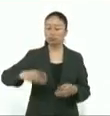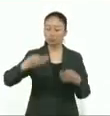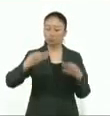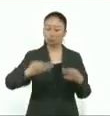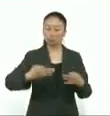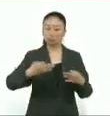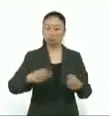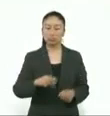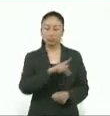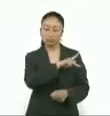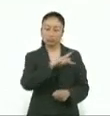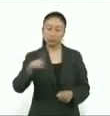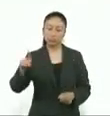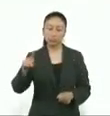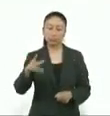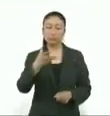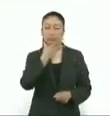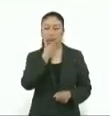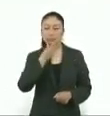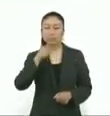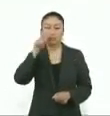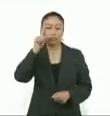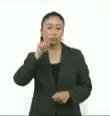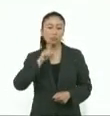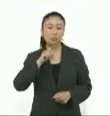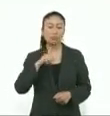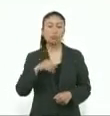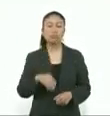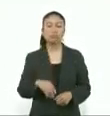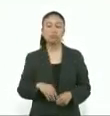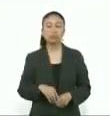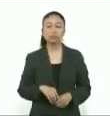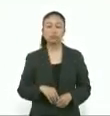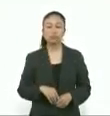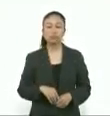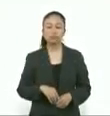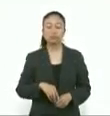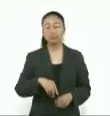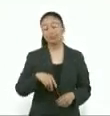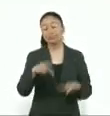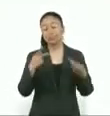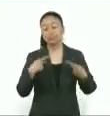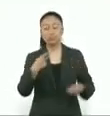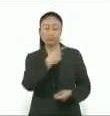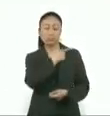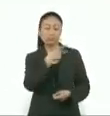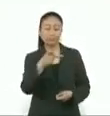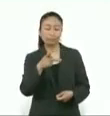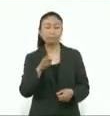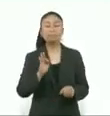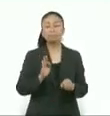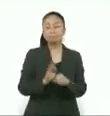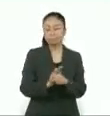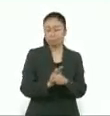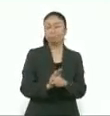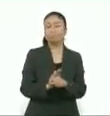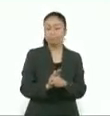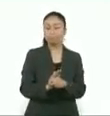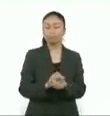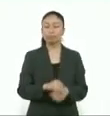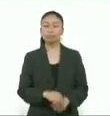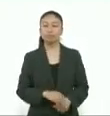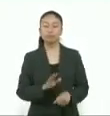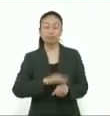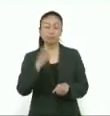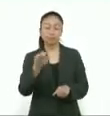que incluya a todas y todos, pero principalmente a los que menos tienen. Por eso nosotras allá en